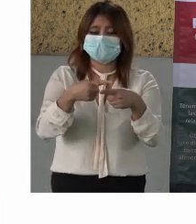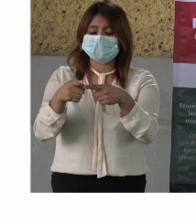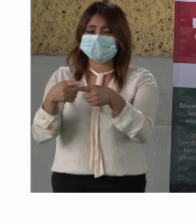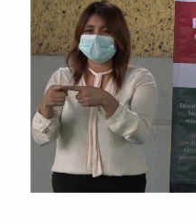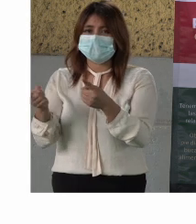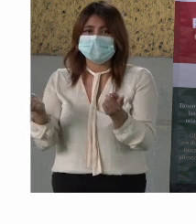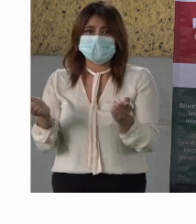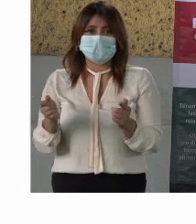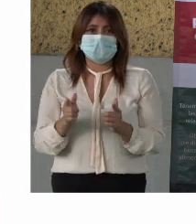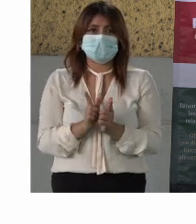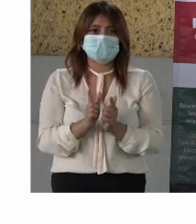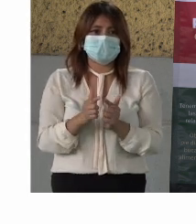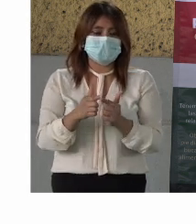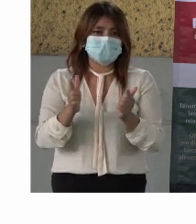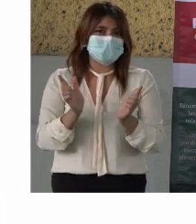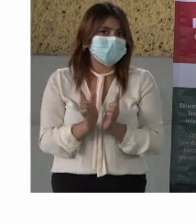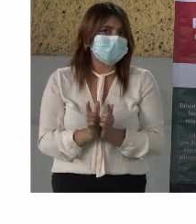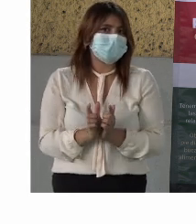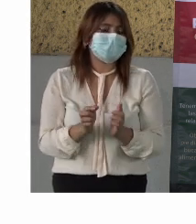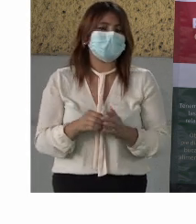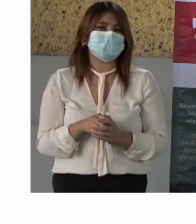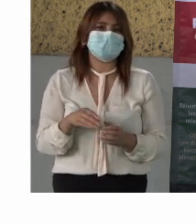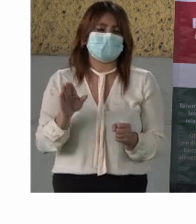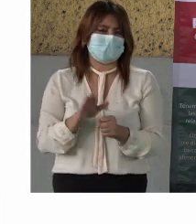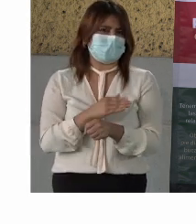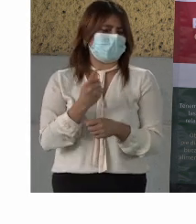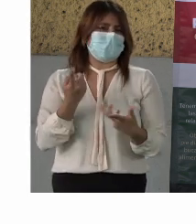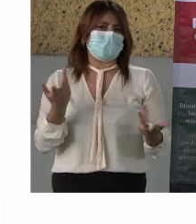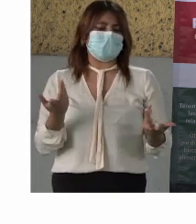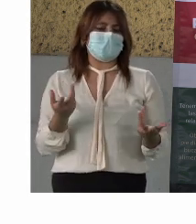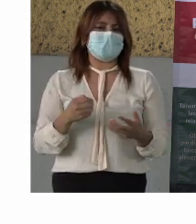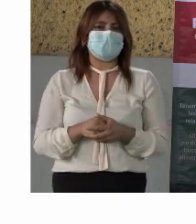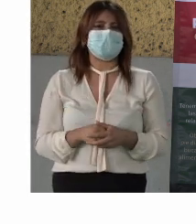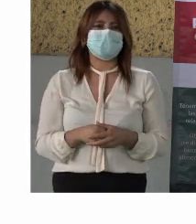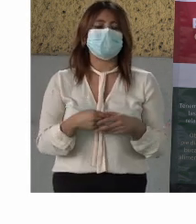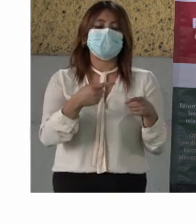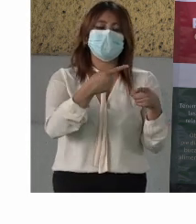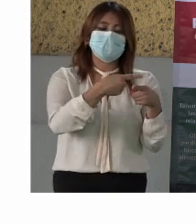de insulina, ¿no? Bueno, ¿por qué? Bueno, pues porque tenemos